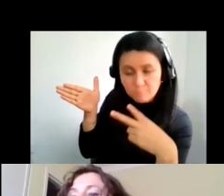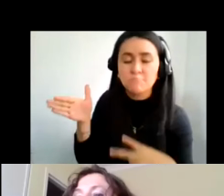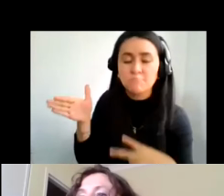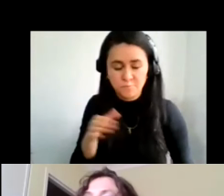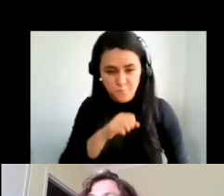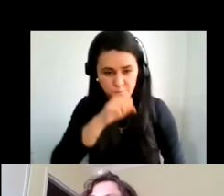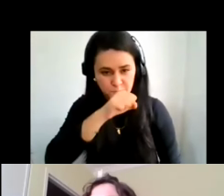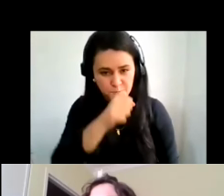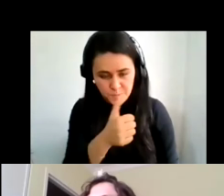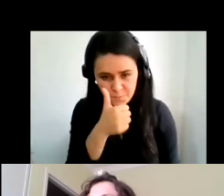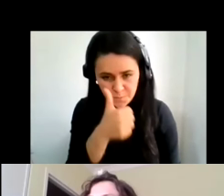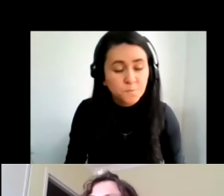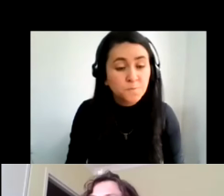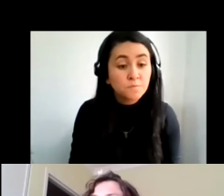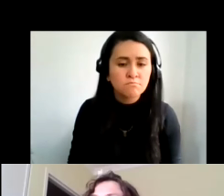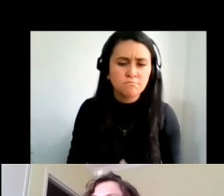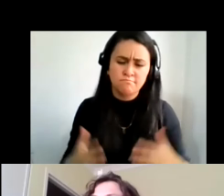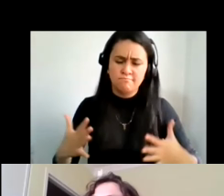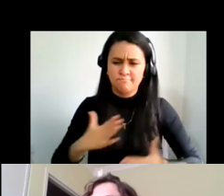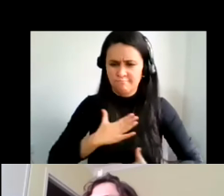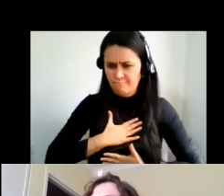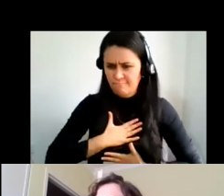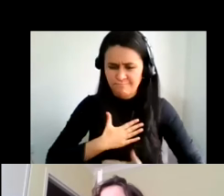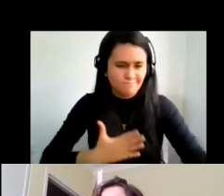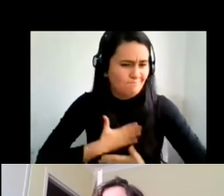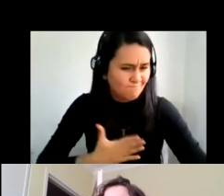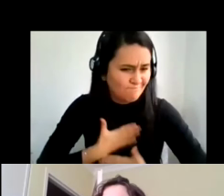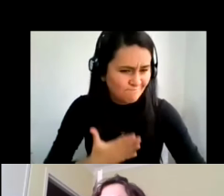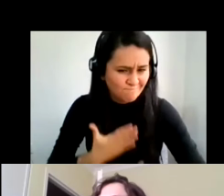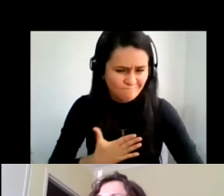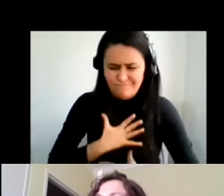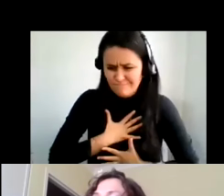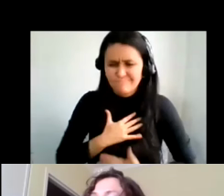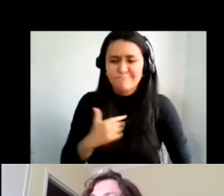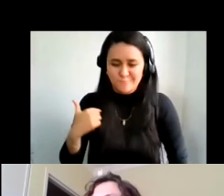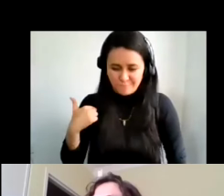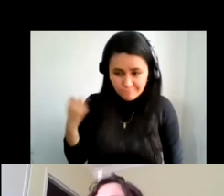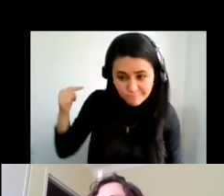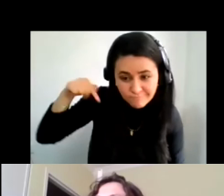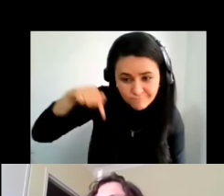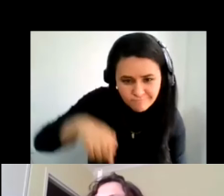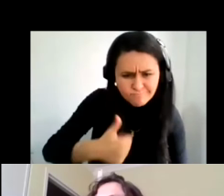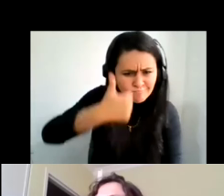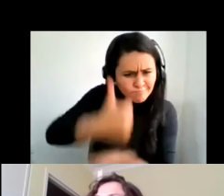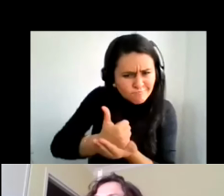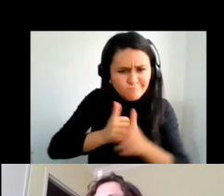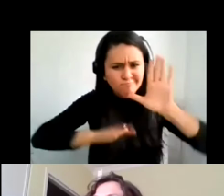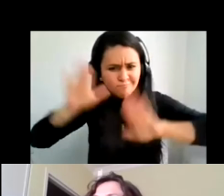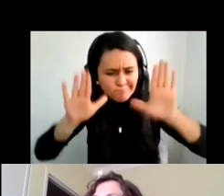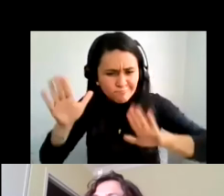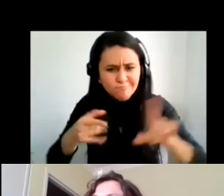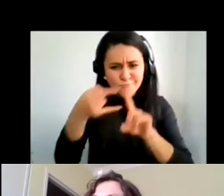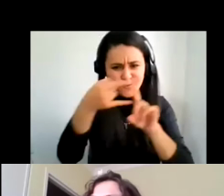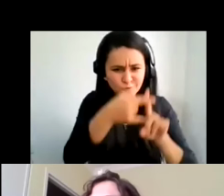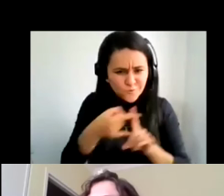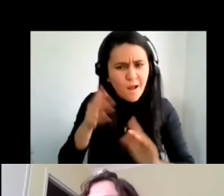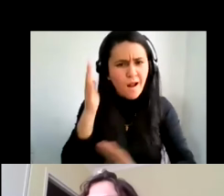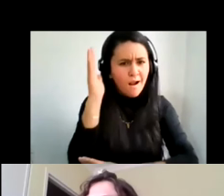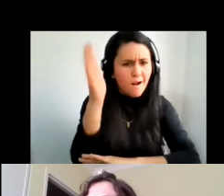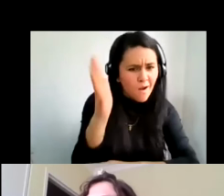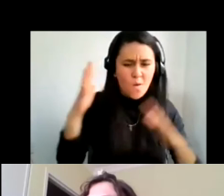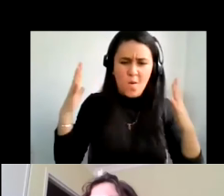pleasure to be with you Bueno, all es un verdadero here placer today. acompañarlos aquí el And día I de want to hoy start by just saying, y quisiera why it is empezar so